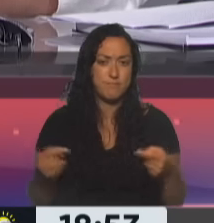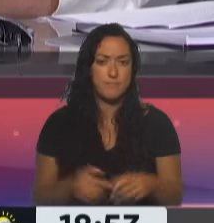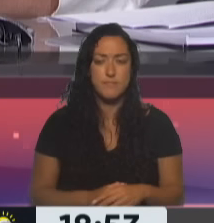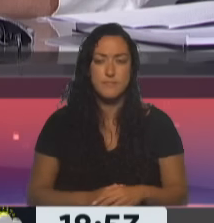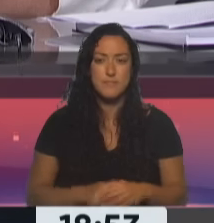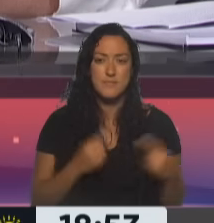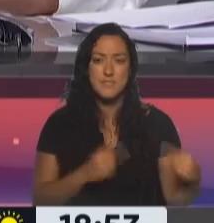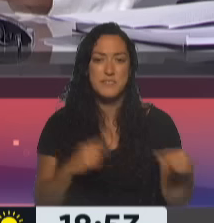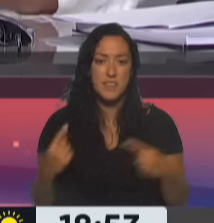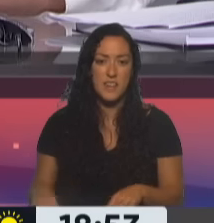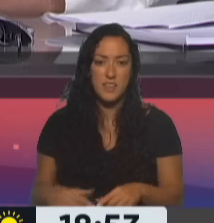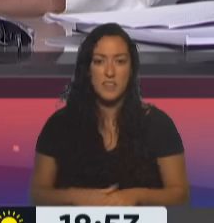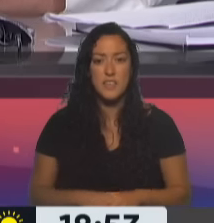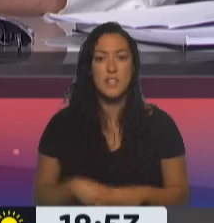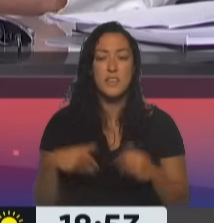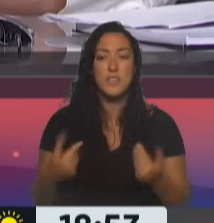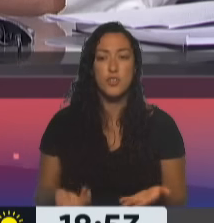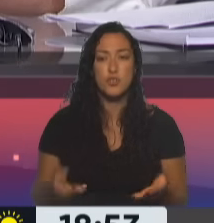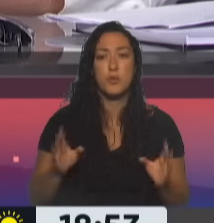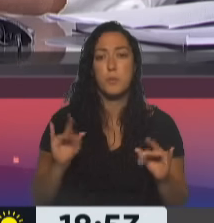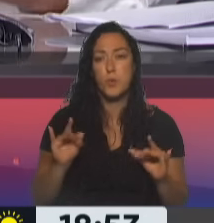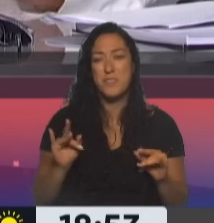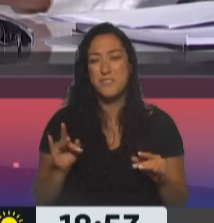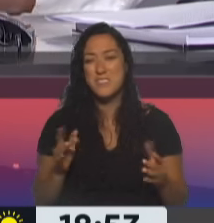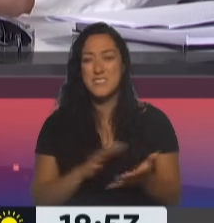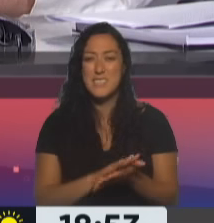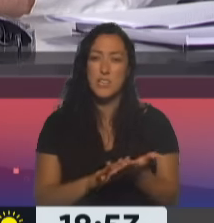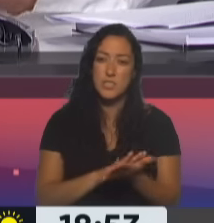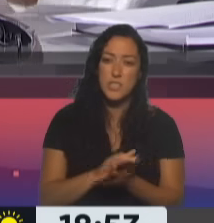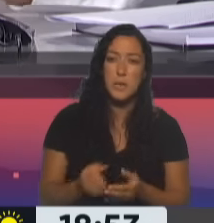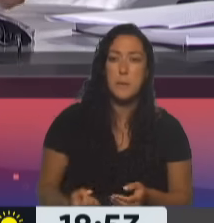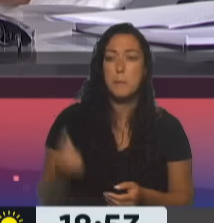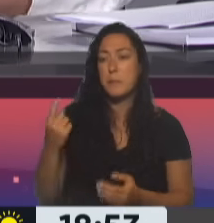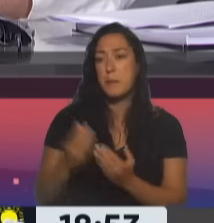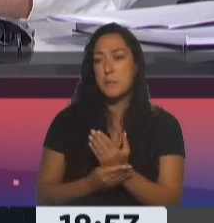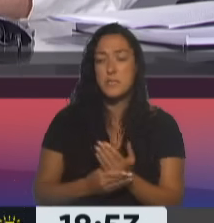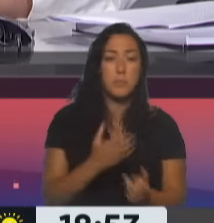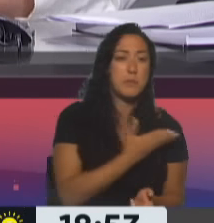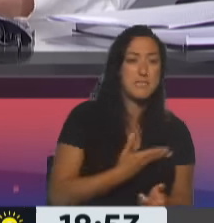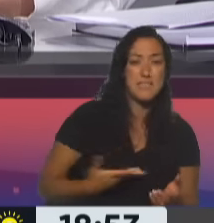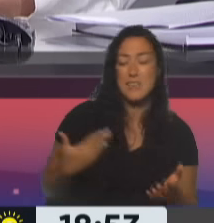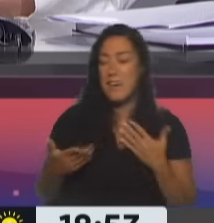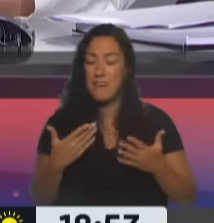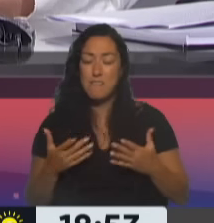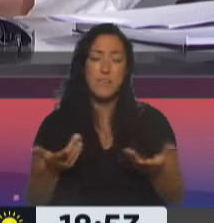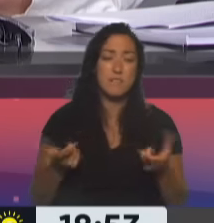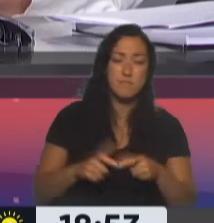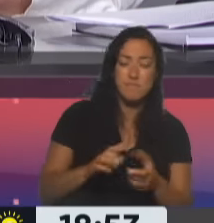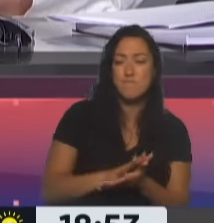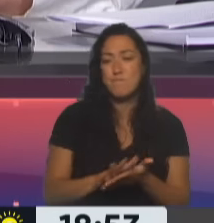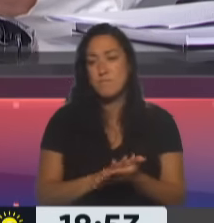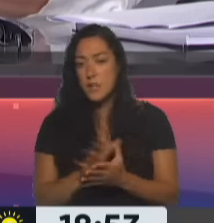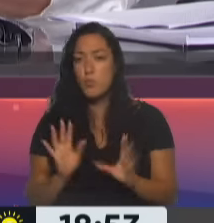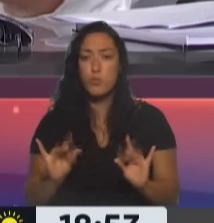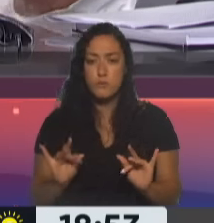va a ser muy difícil que pueda hacer concesiones con el primer ministro para poder llevar adelante su